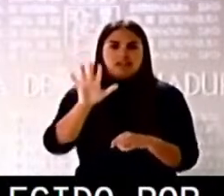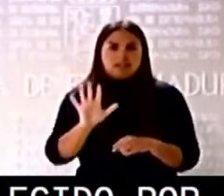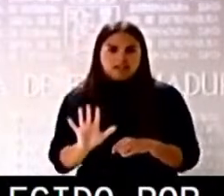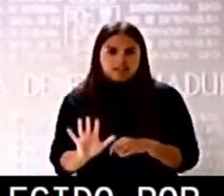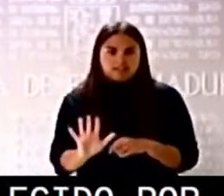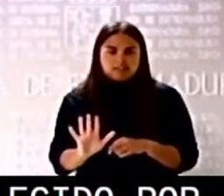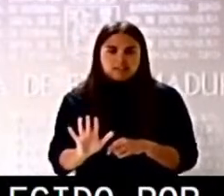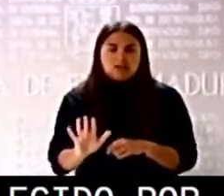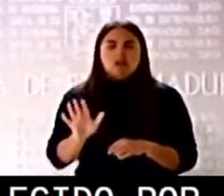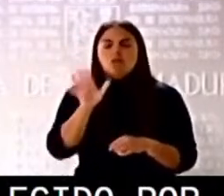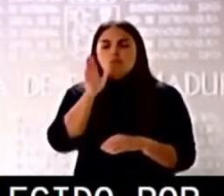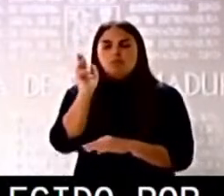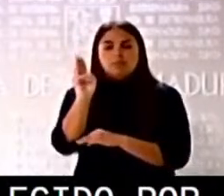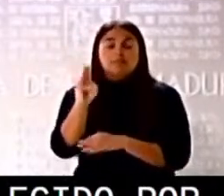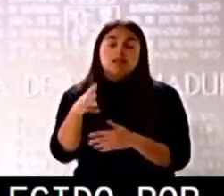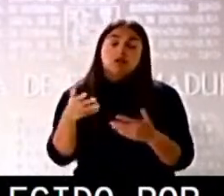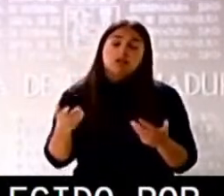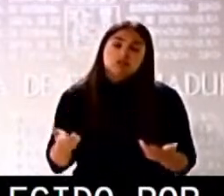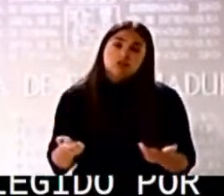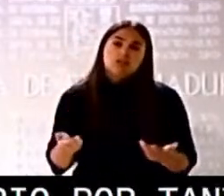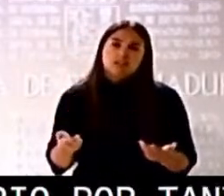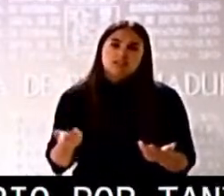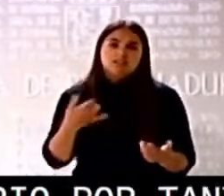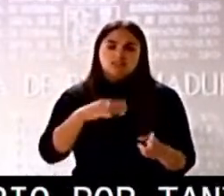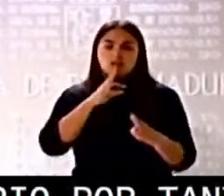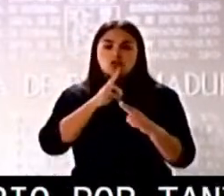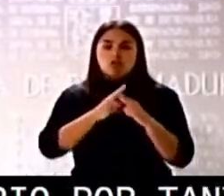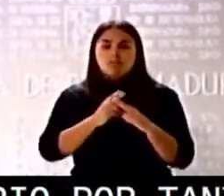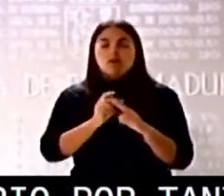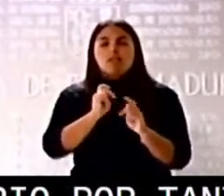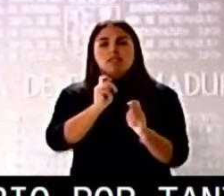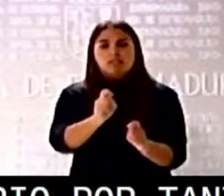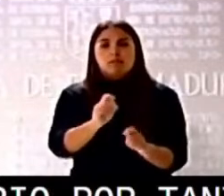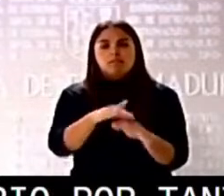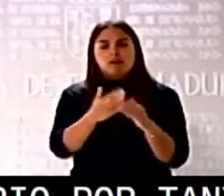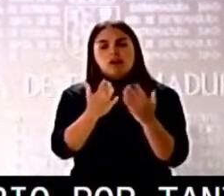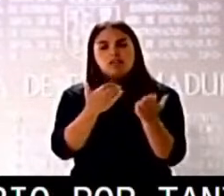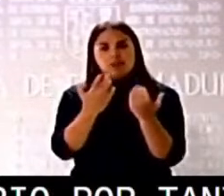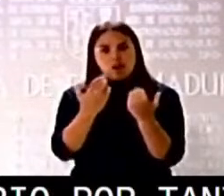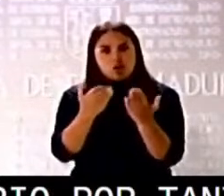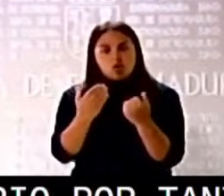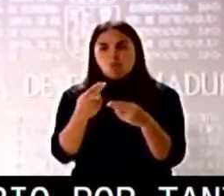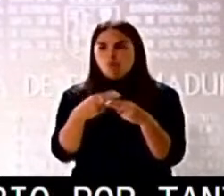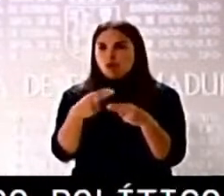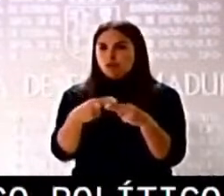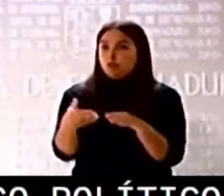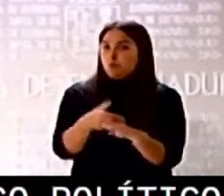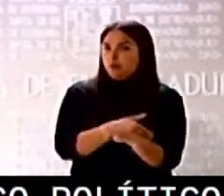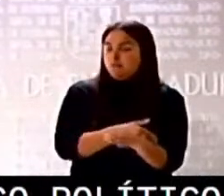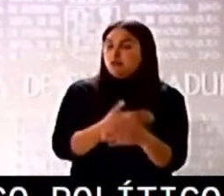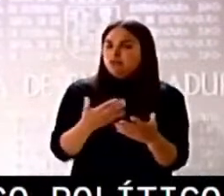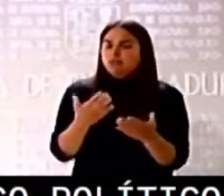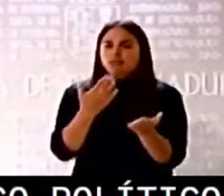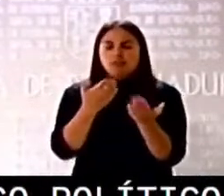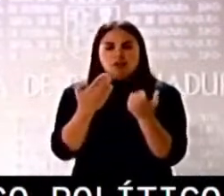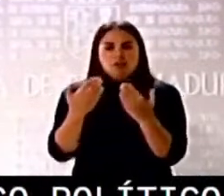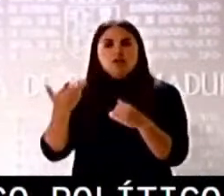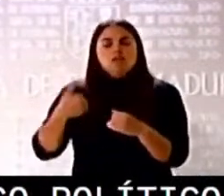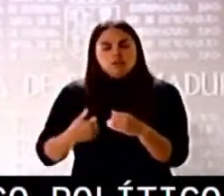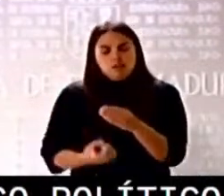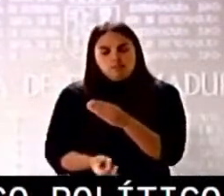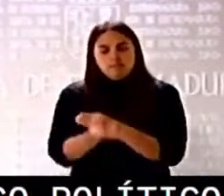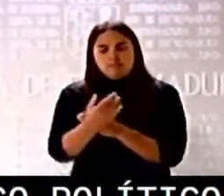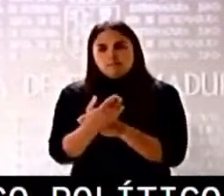del arco parlamentario. Por tanto, es un nombramiento que necesita del diálogo político previo, y ese diálogo ya se ha producido, y,